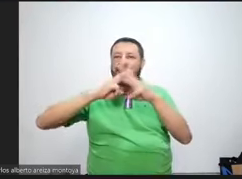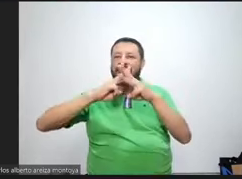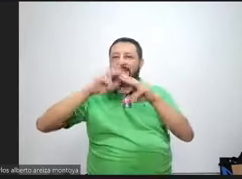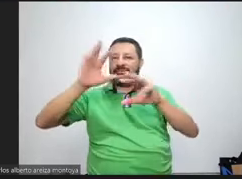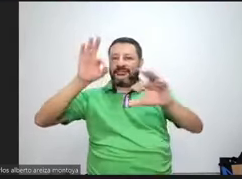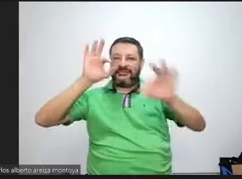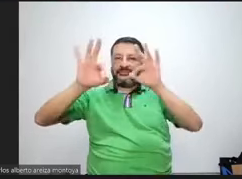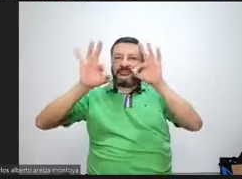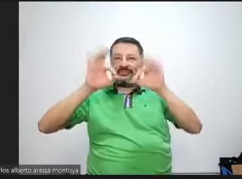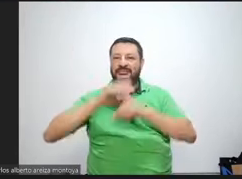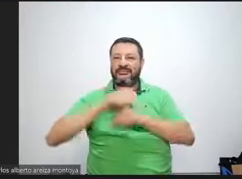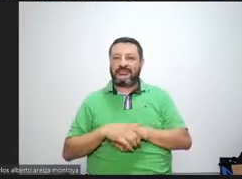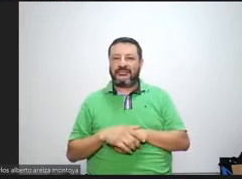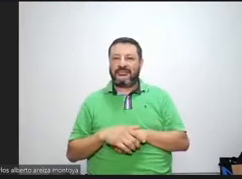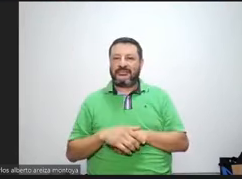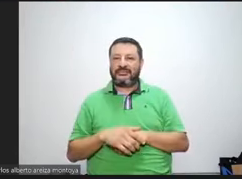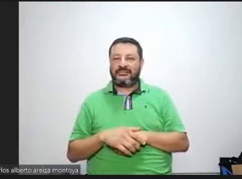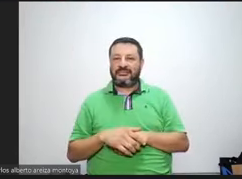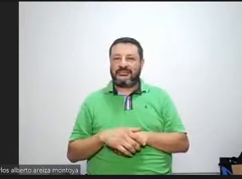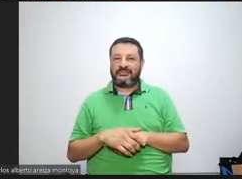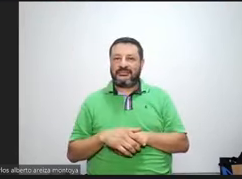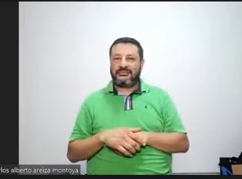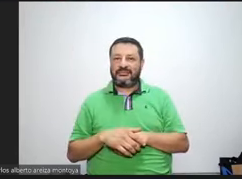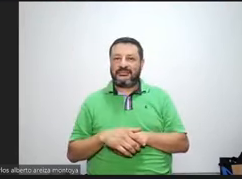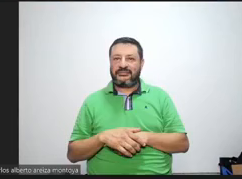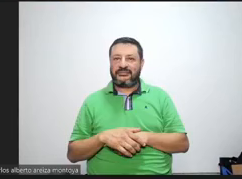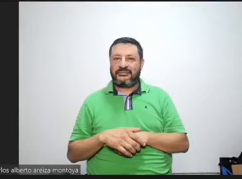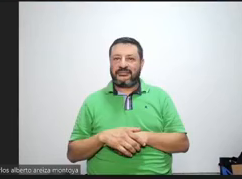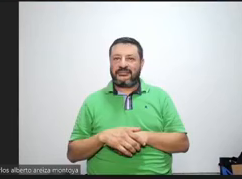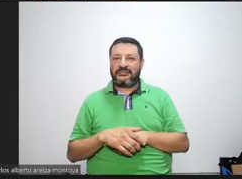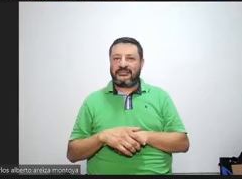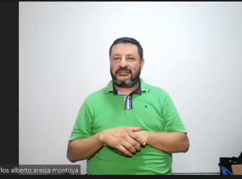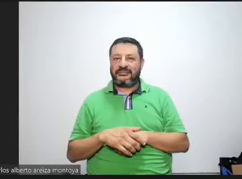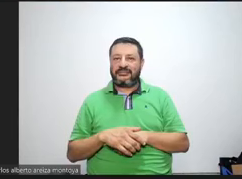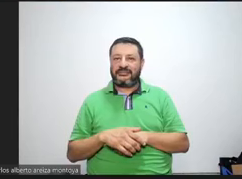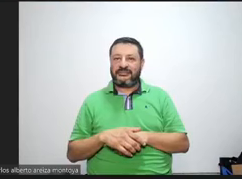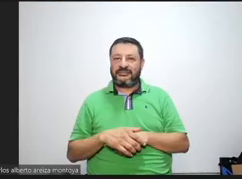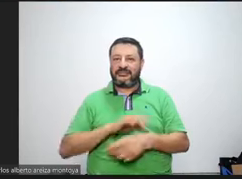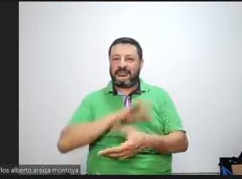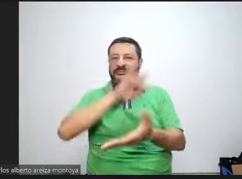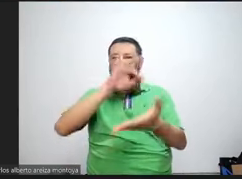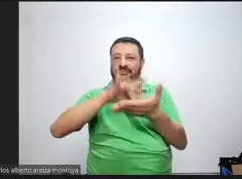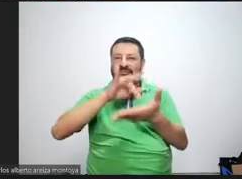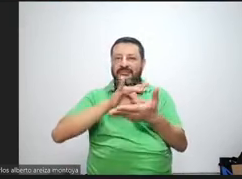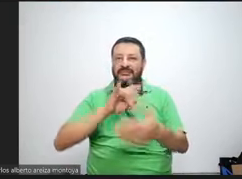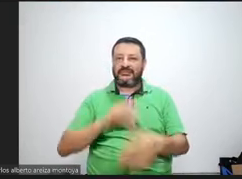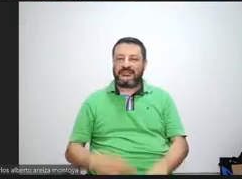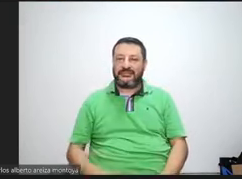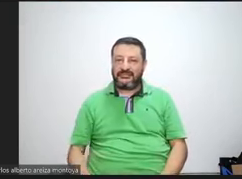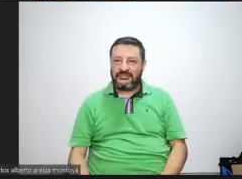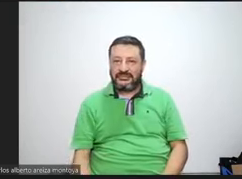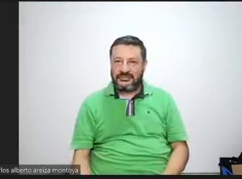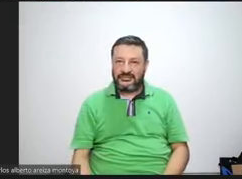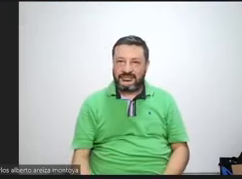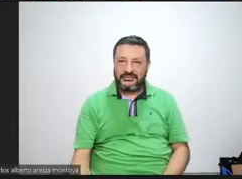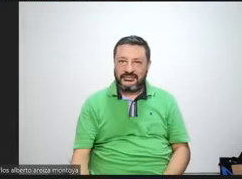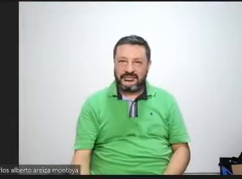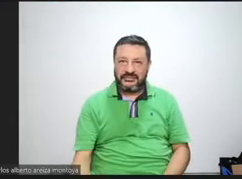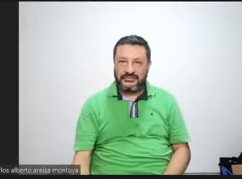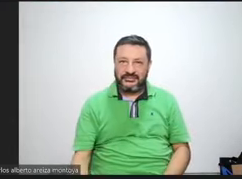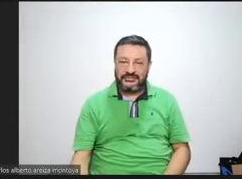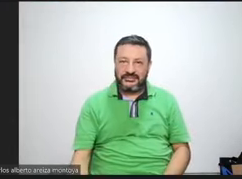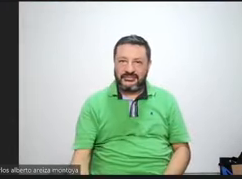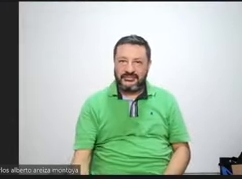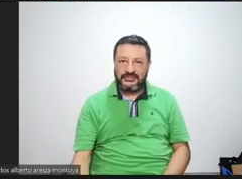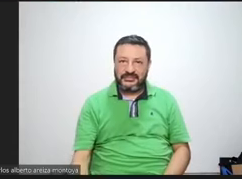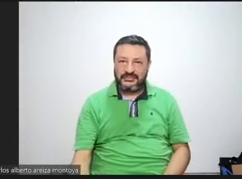ya yo estaba lesionada de esa pierna, igual me tocó ir. y entonces hicieron chequeo, y